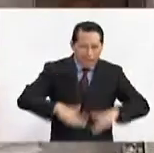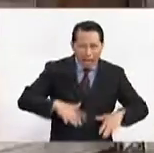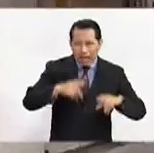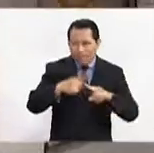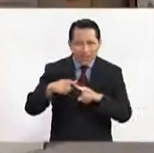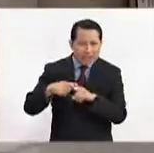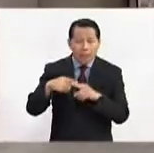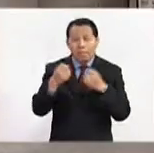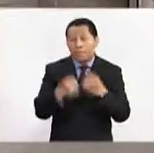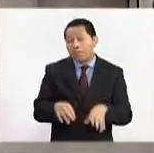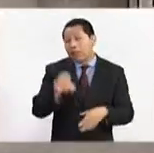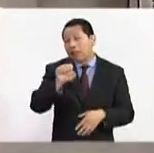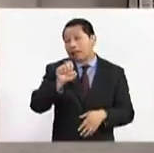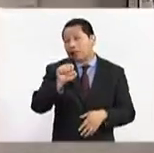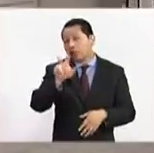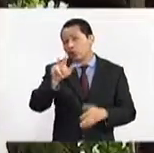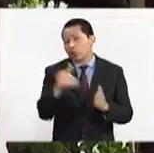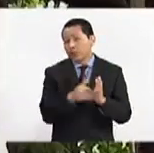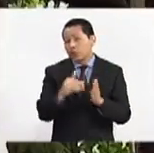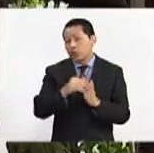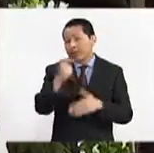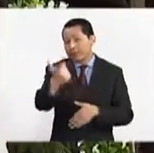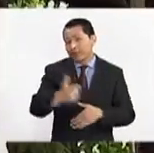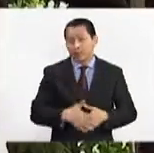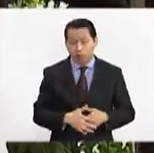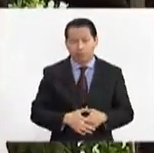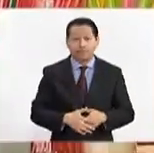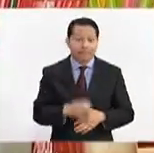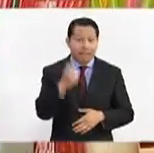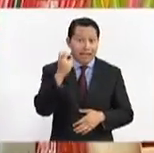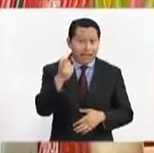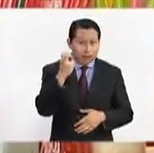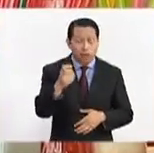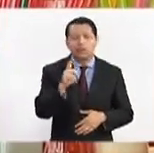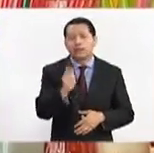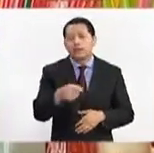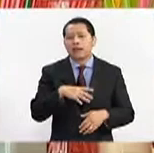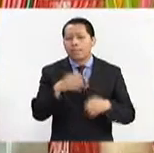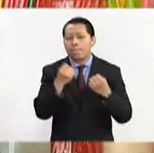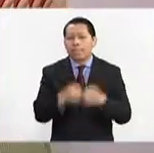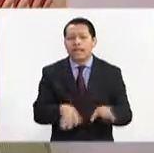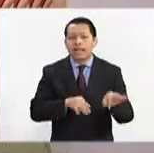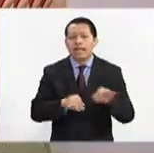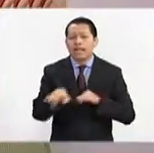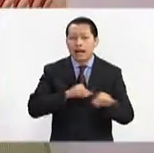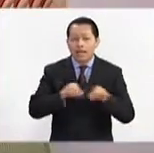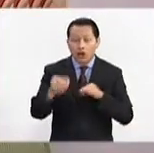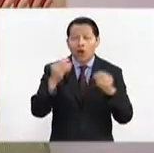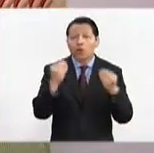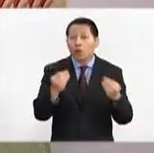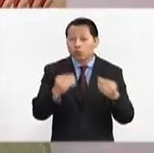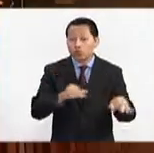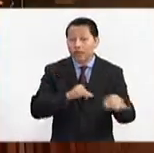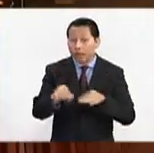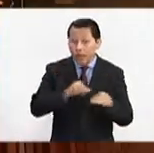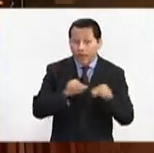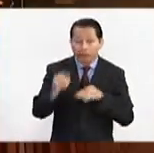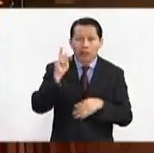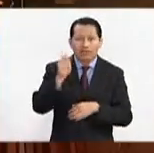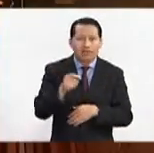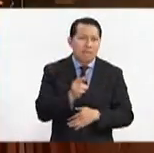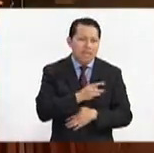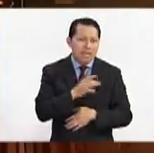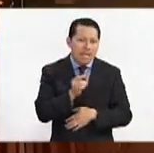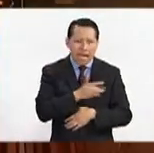pérdidas de 68 millones de pesos. Este motivo también ha generado la pérdida de empleos. Muchos trabajadores permanecen con